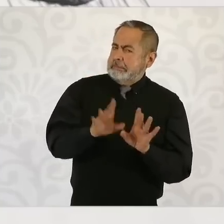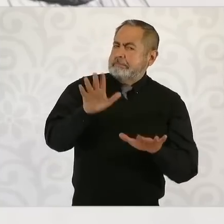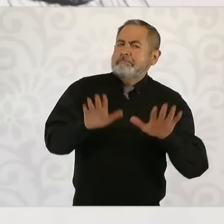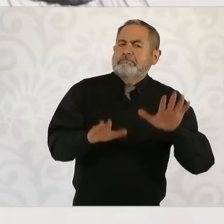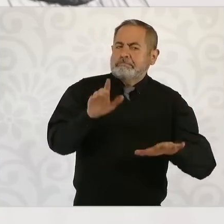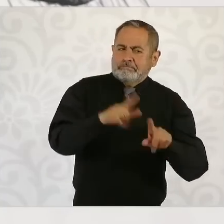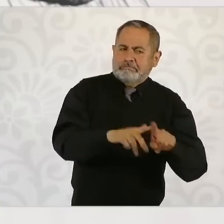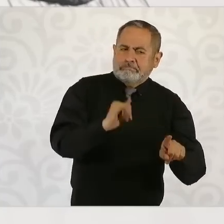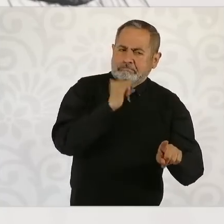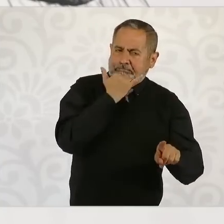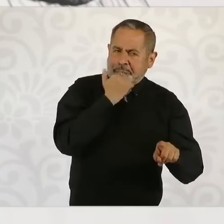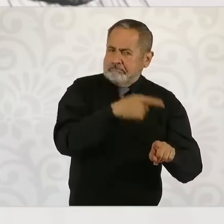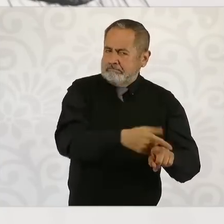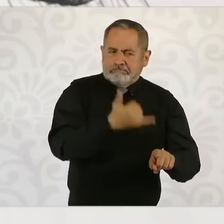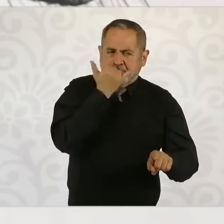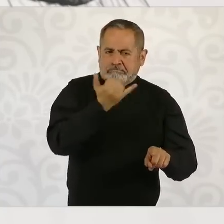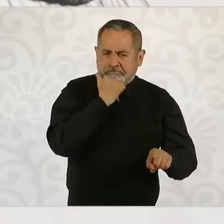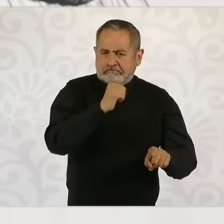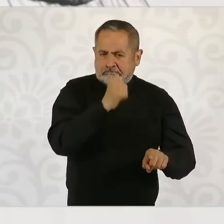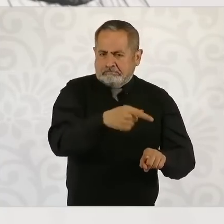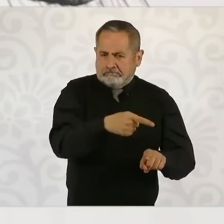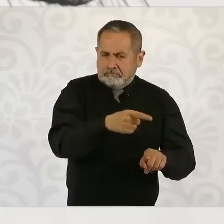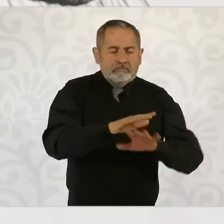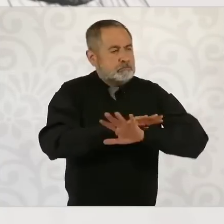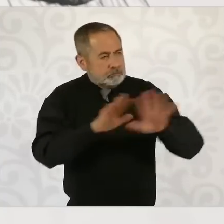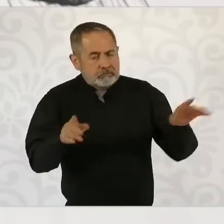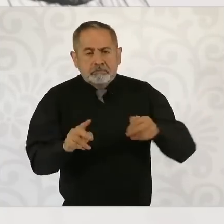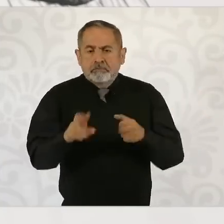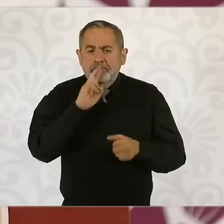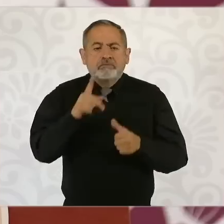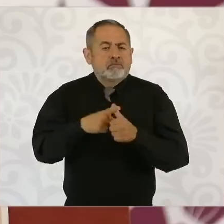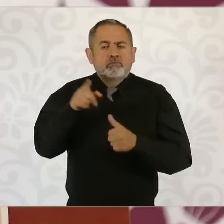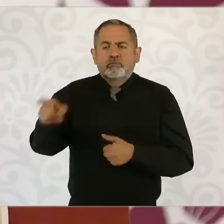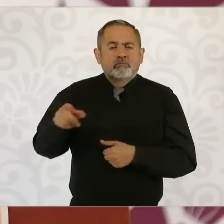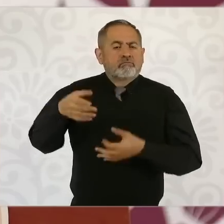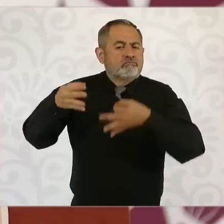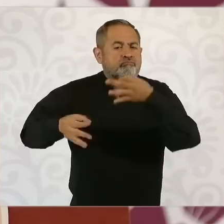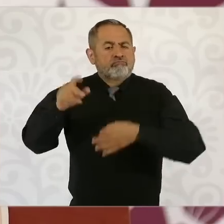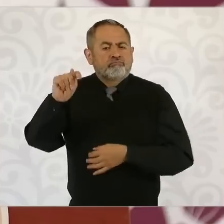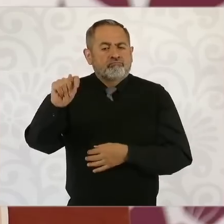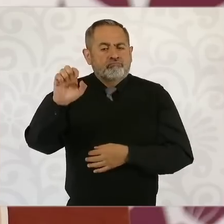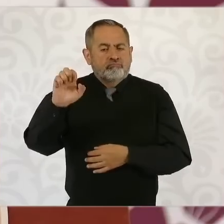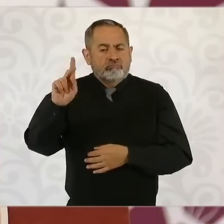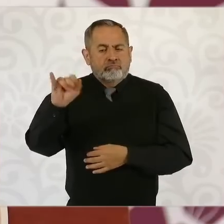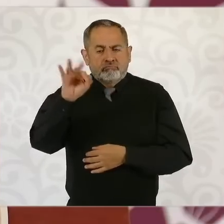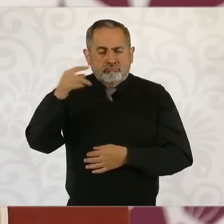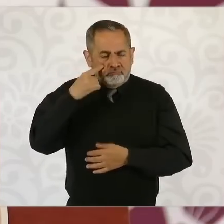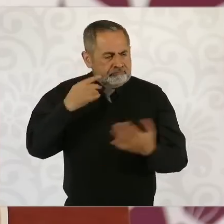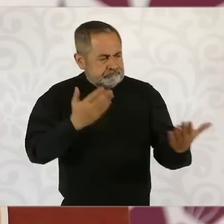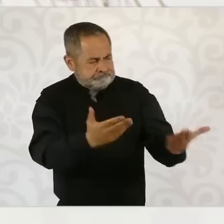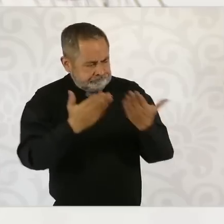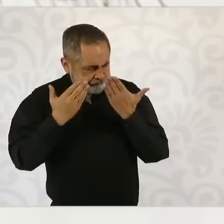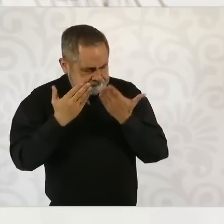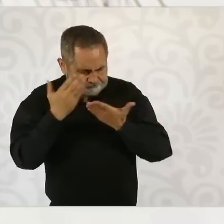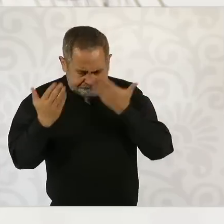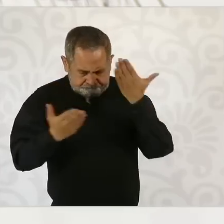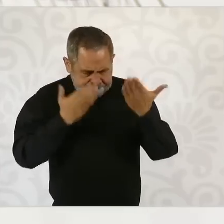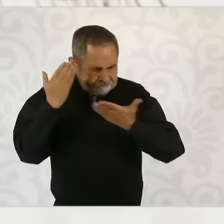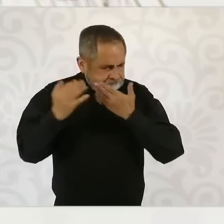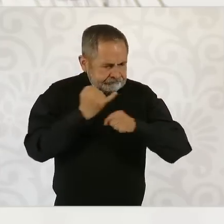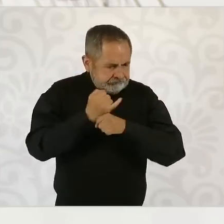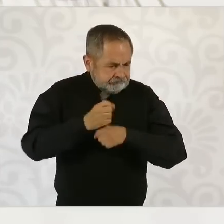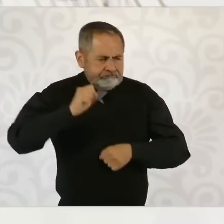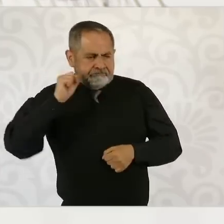correcta. Entonces, que evalúe el tribunal y que decida el tribunal de acuerdo con la información